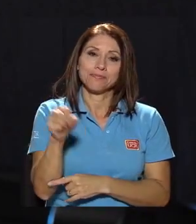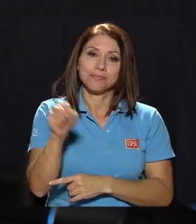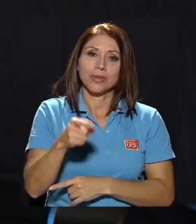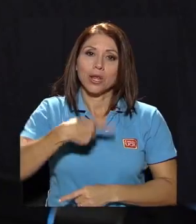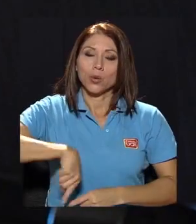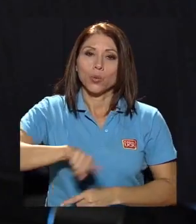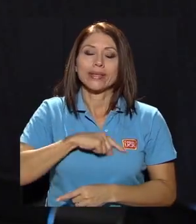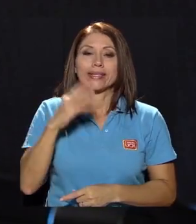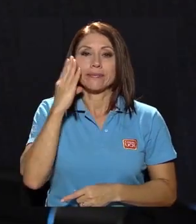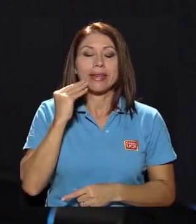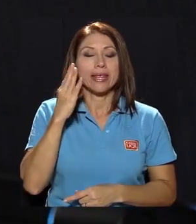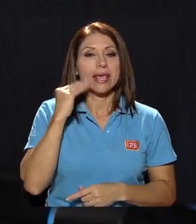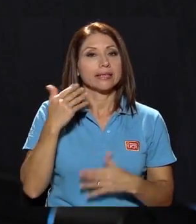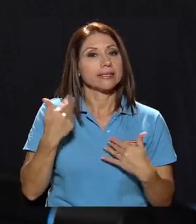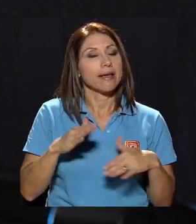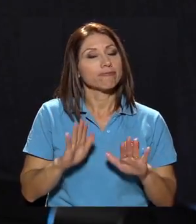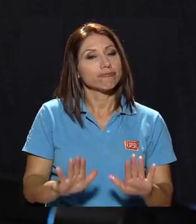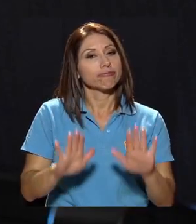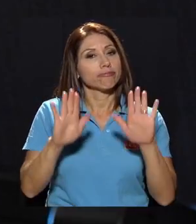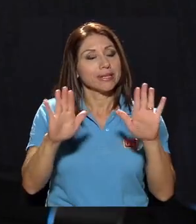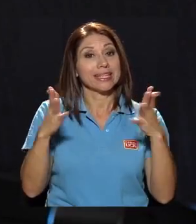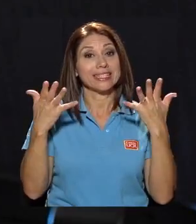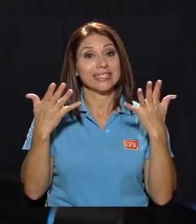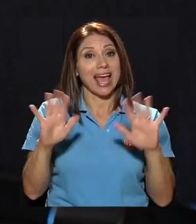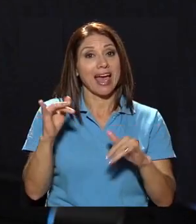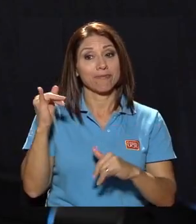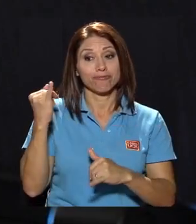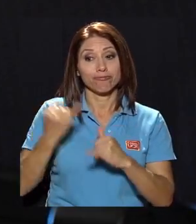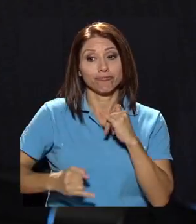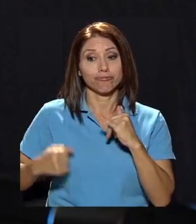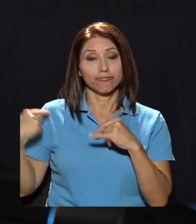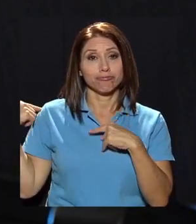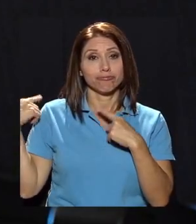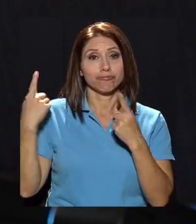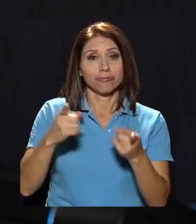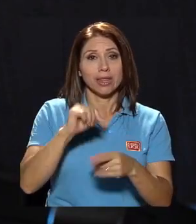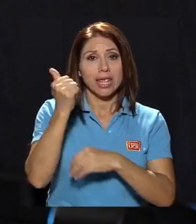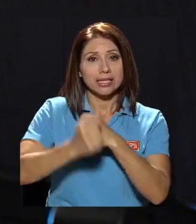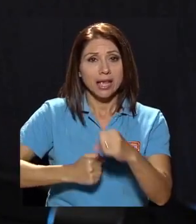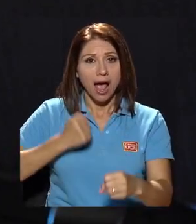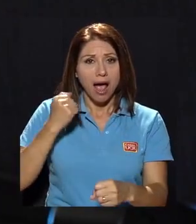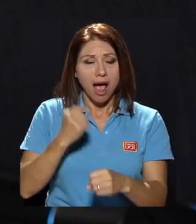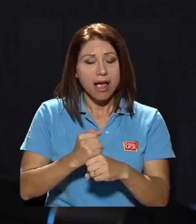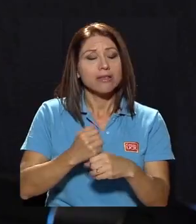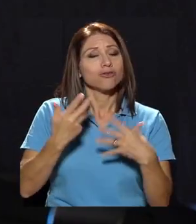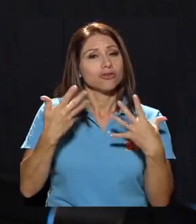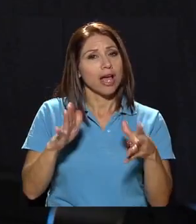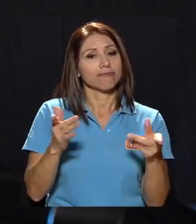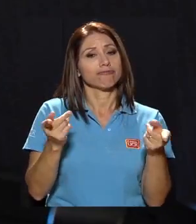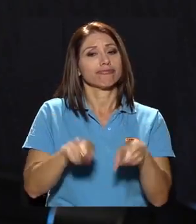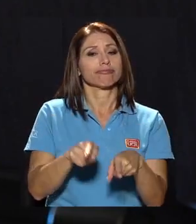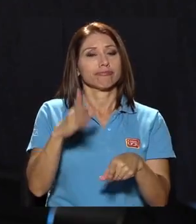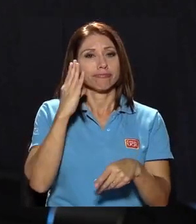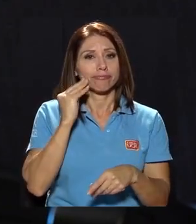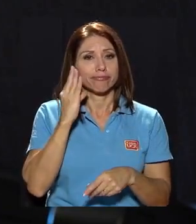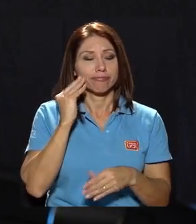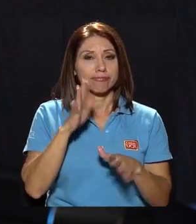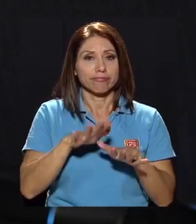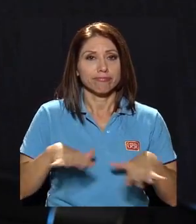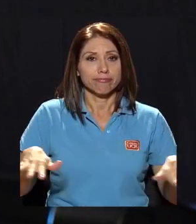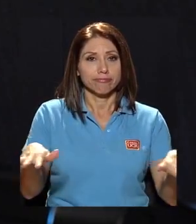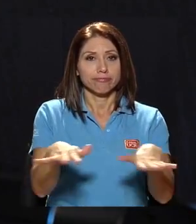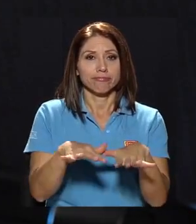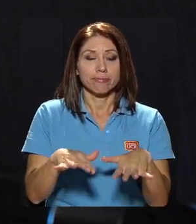experiencia es increíble, ya terminando 10 años de historia de nuestro planetario. Lo primero que todo